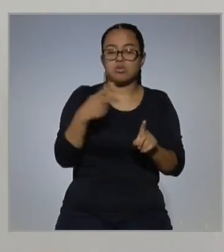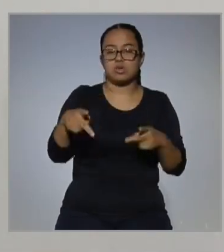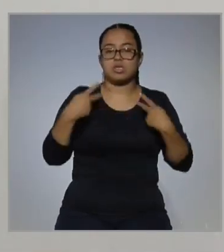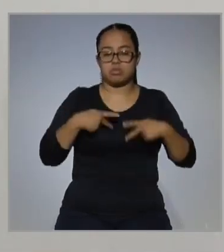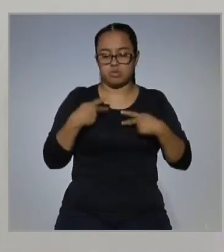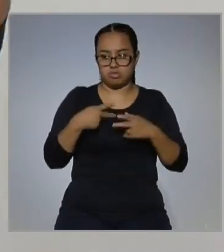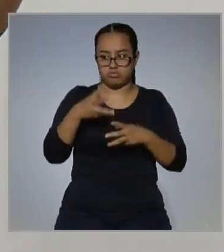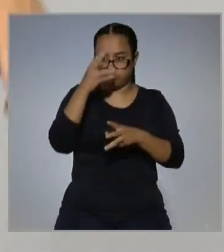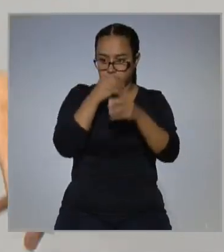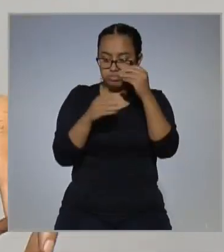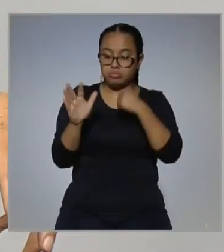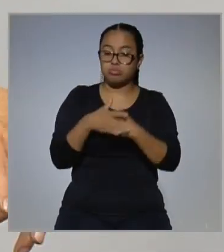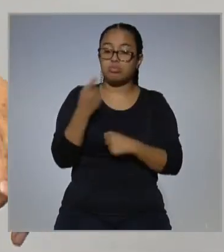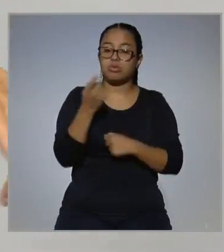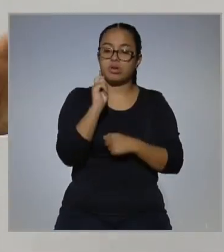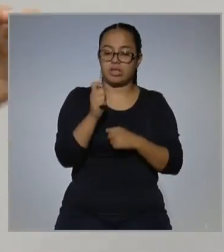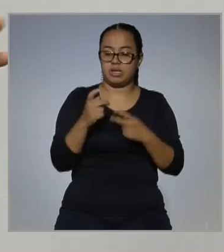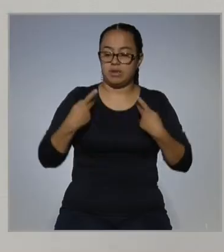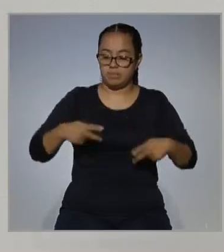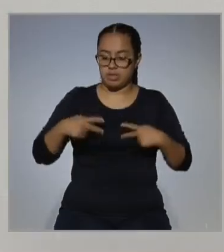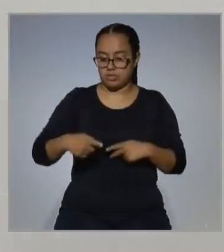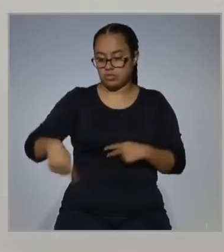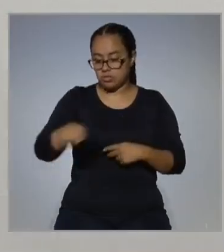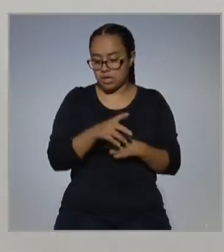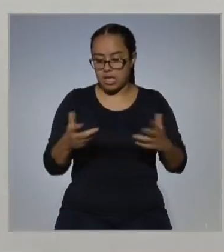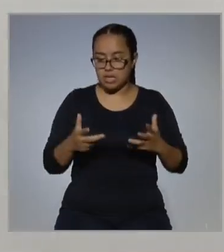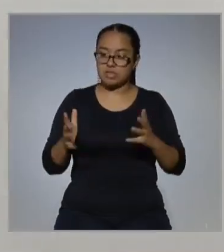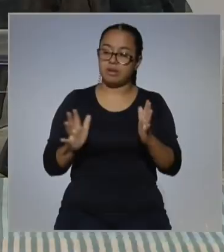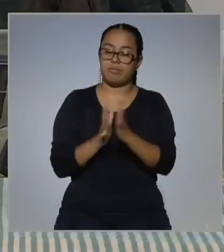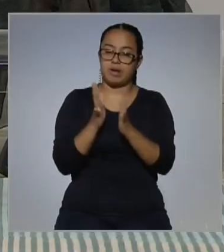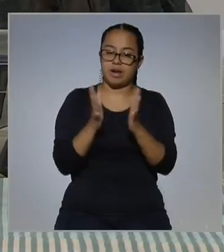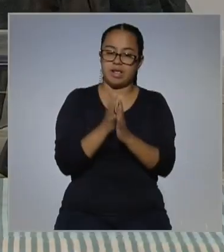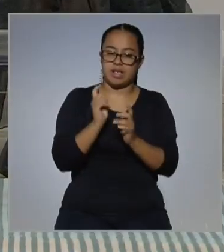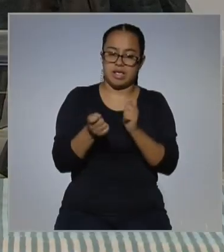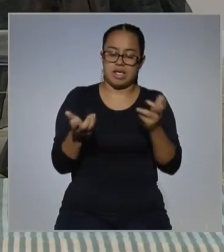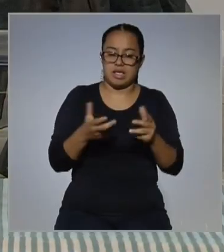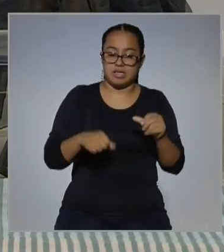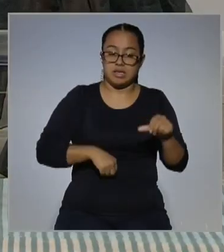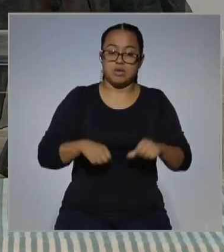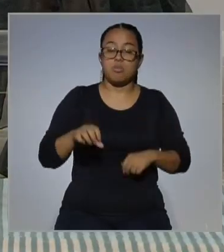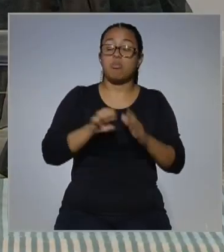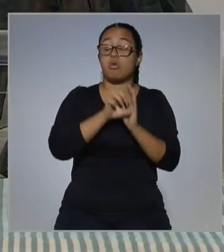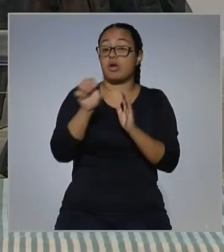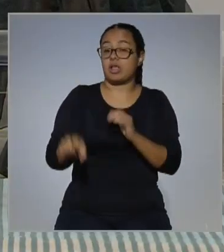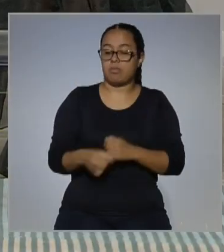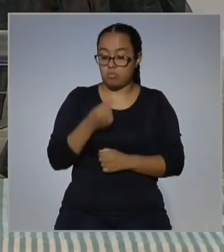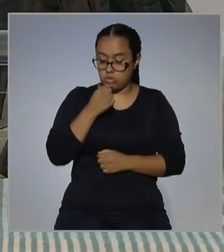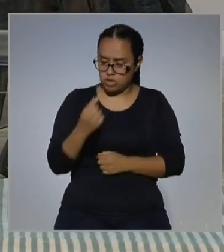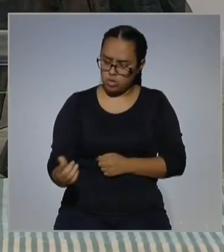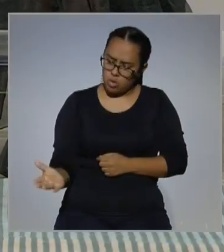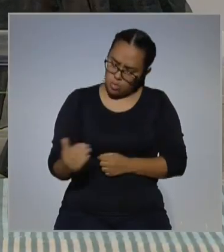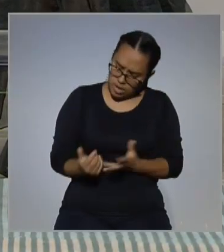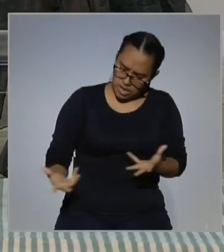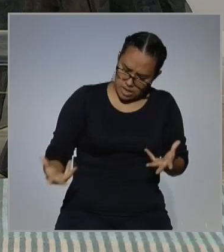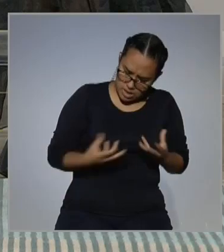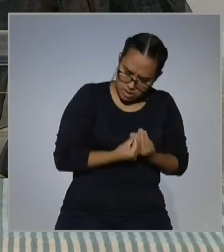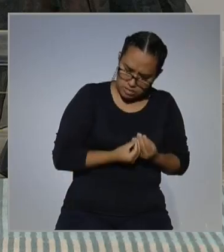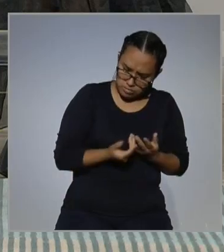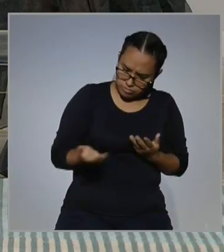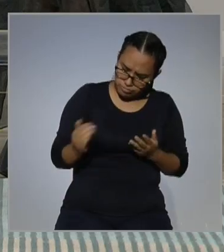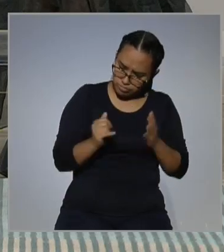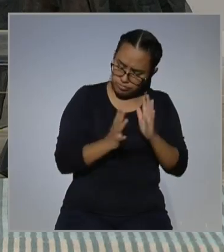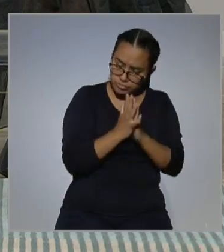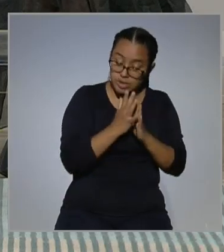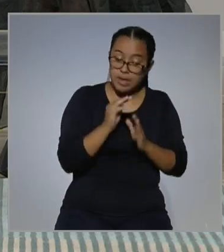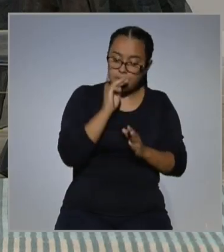gente, porque es la participación de la gente en toda esta actividad. Si ponen a participar al chiquito y la mamá le